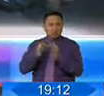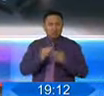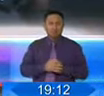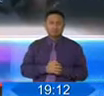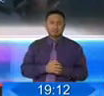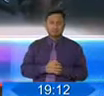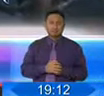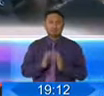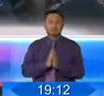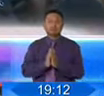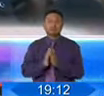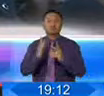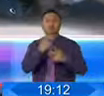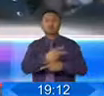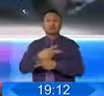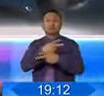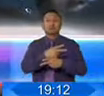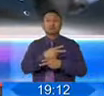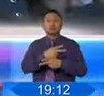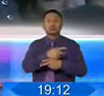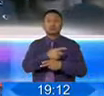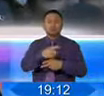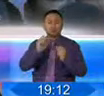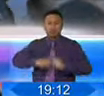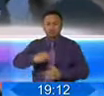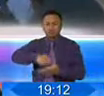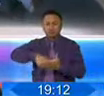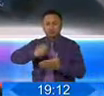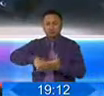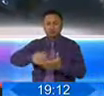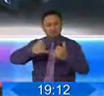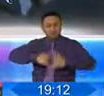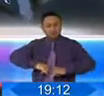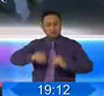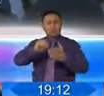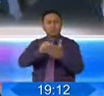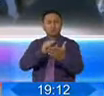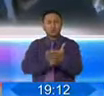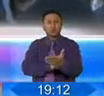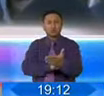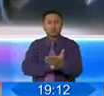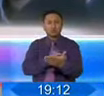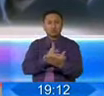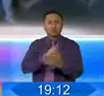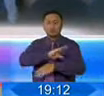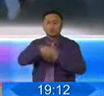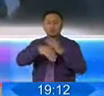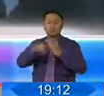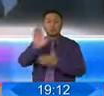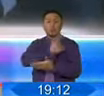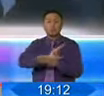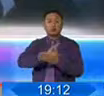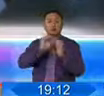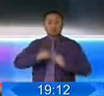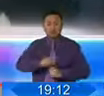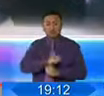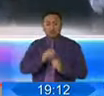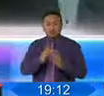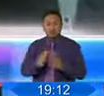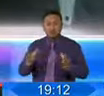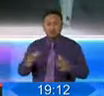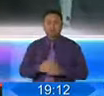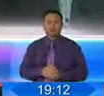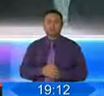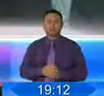los concejales que den esa firma para que siga ese proyecto de todos los barrios que queremos engrandecer cada